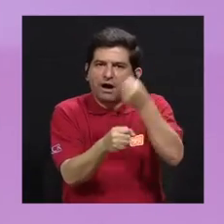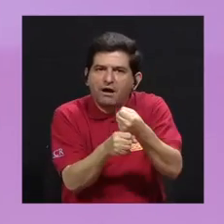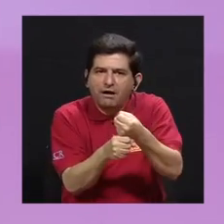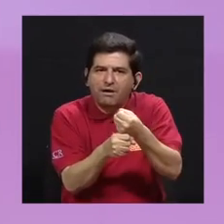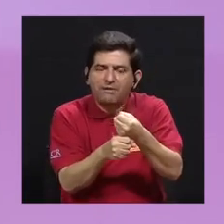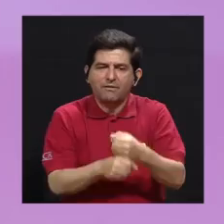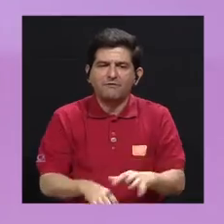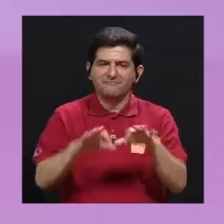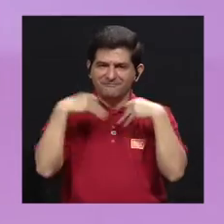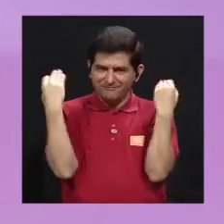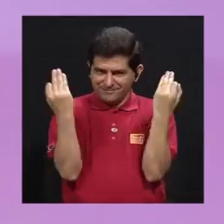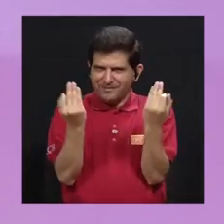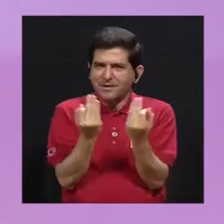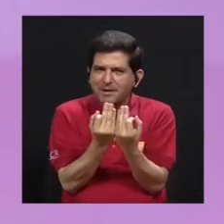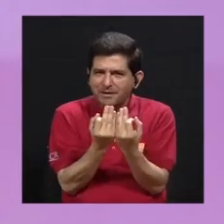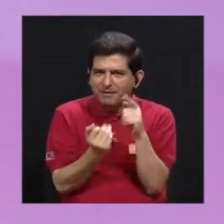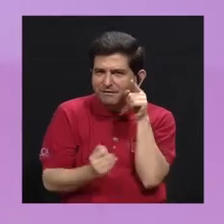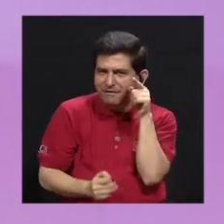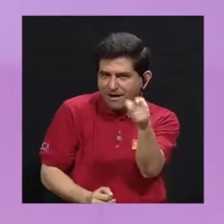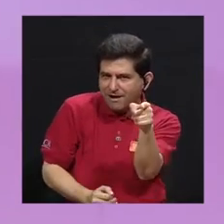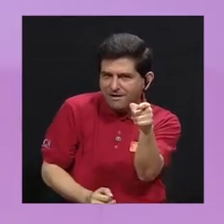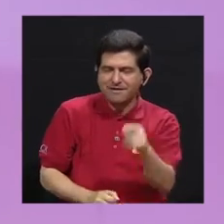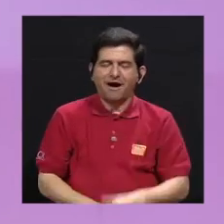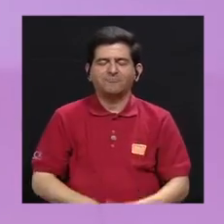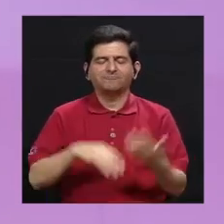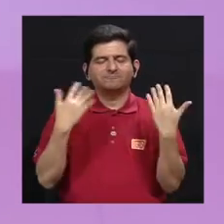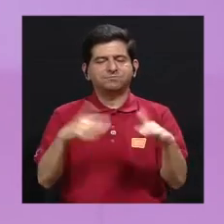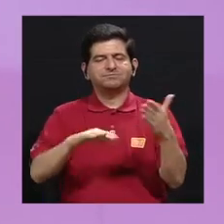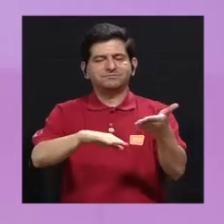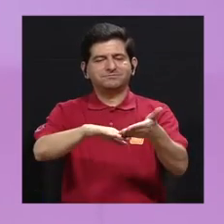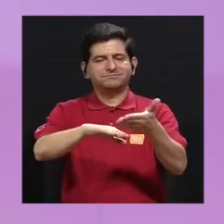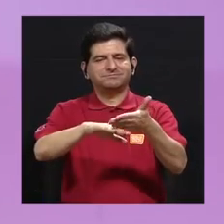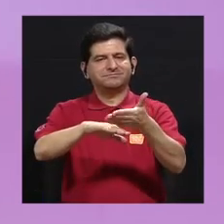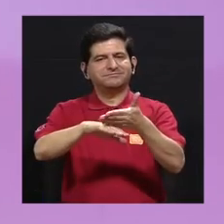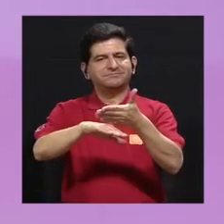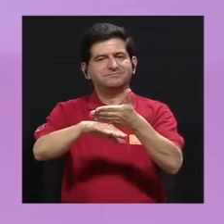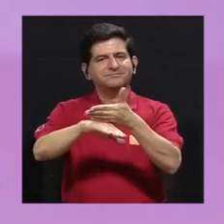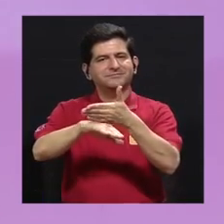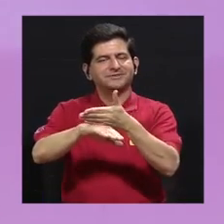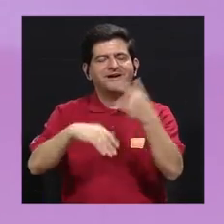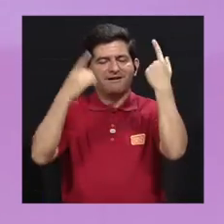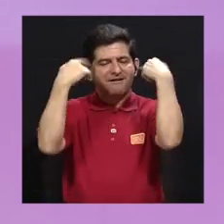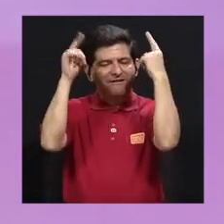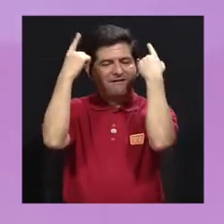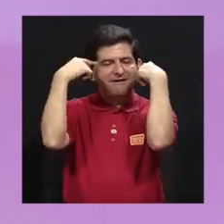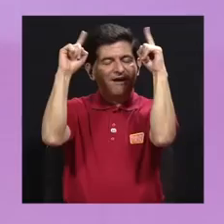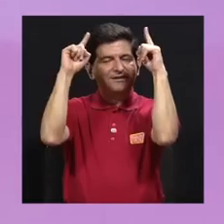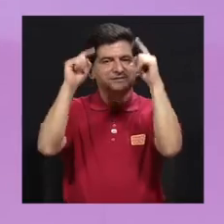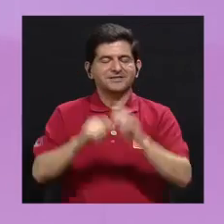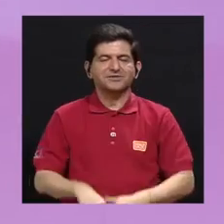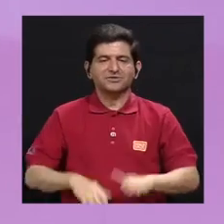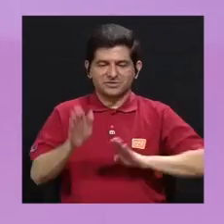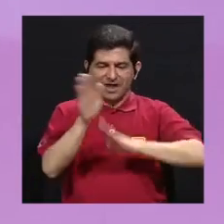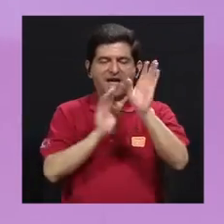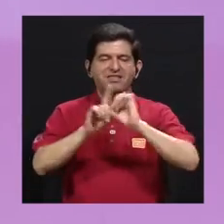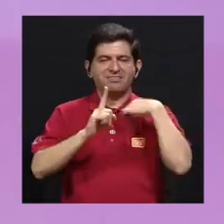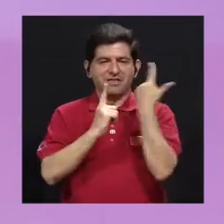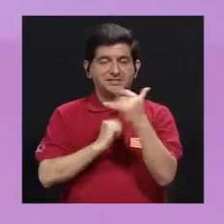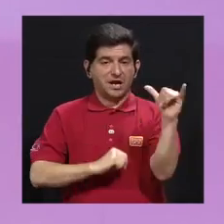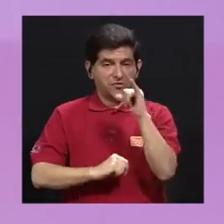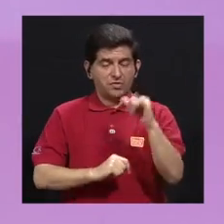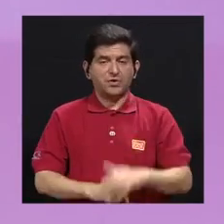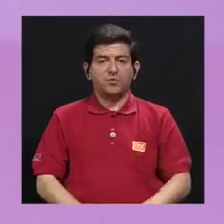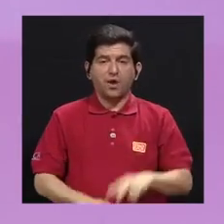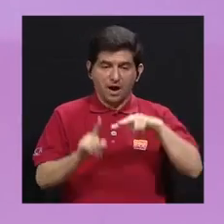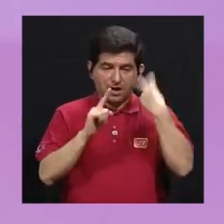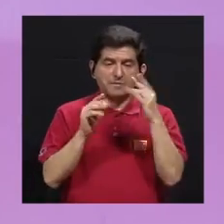y es una familia que va a ir logrando mayores éxitos desde el punto de vista de desarrollo social y